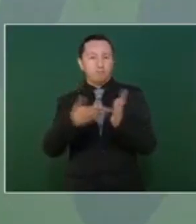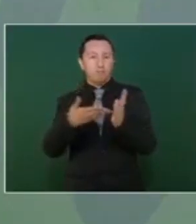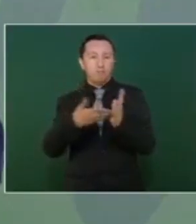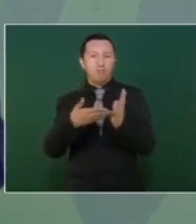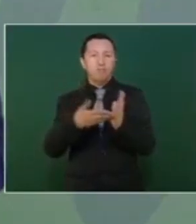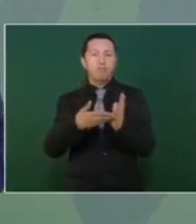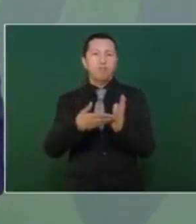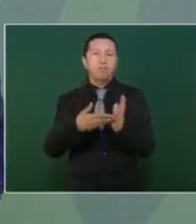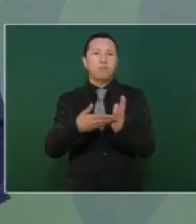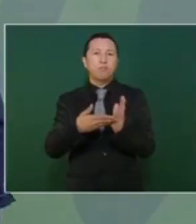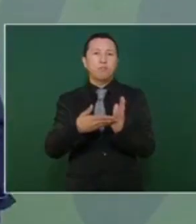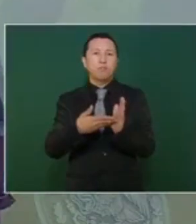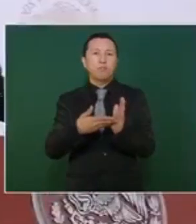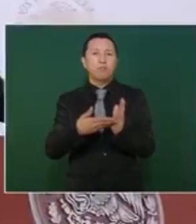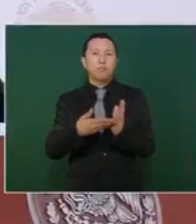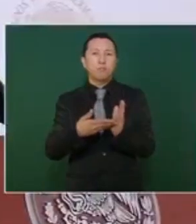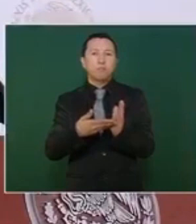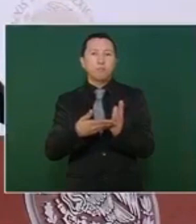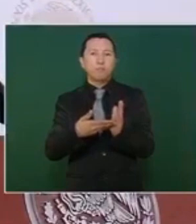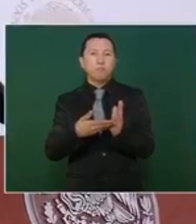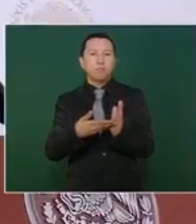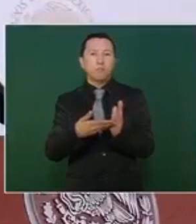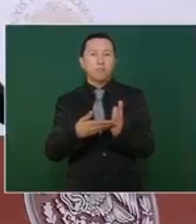al servicio de